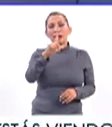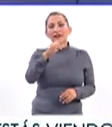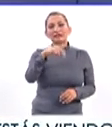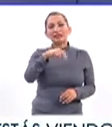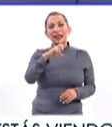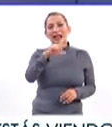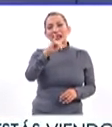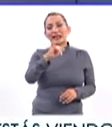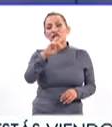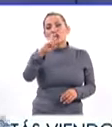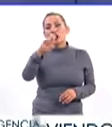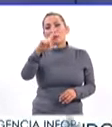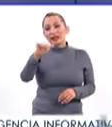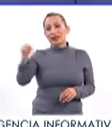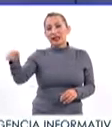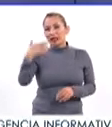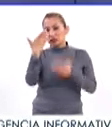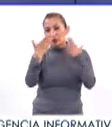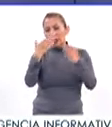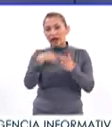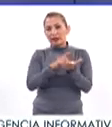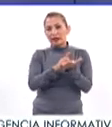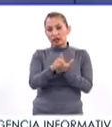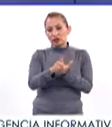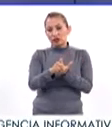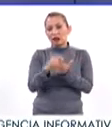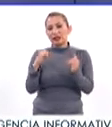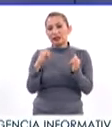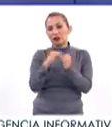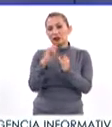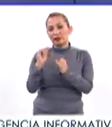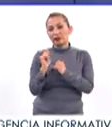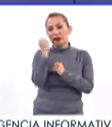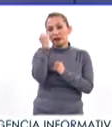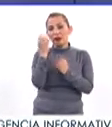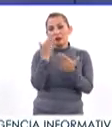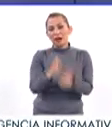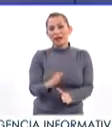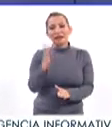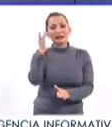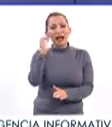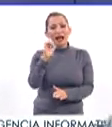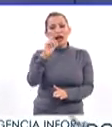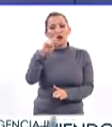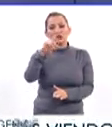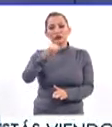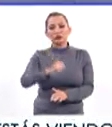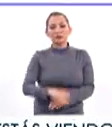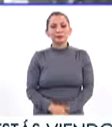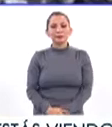Nelly Robles. Ella es de la carrera de Derecho en el Instituto Técnico y Bancario San Carlos.